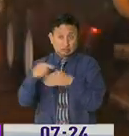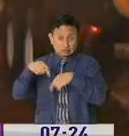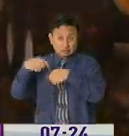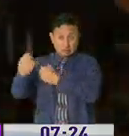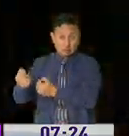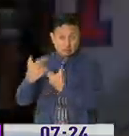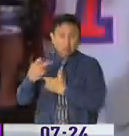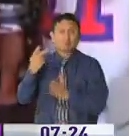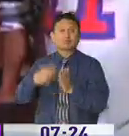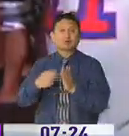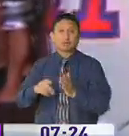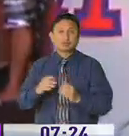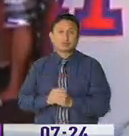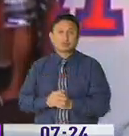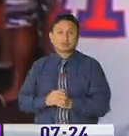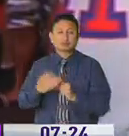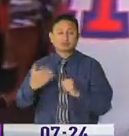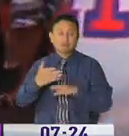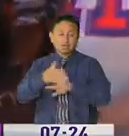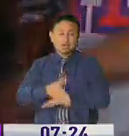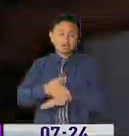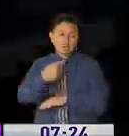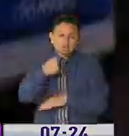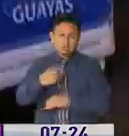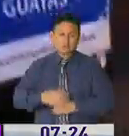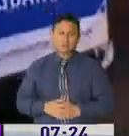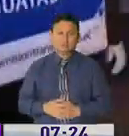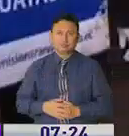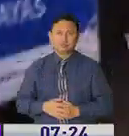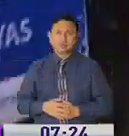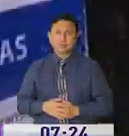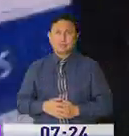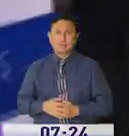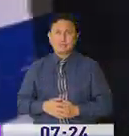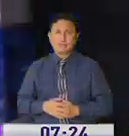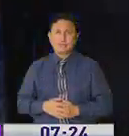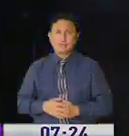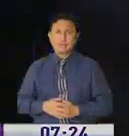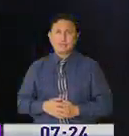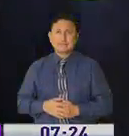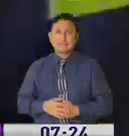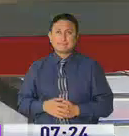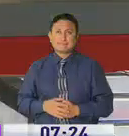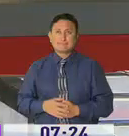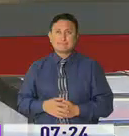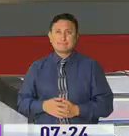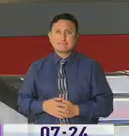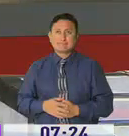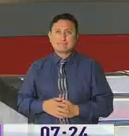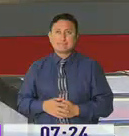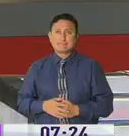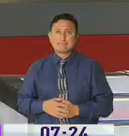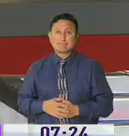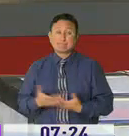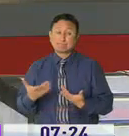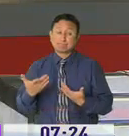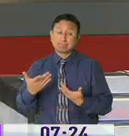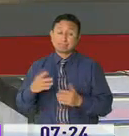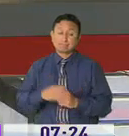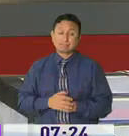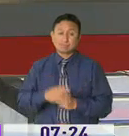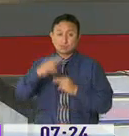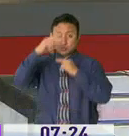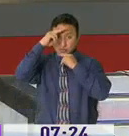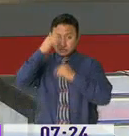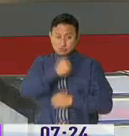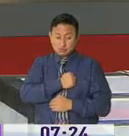en las próximas horas se manifestaría. Informó Julio César Saona. Y noticias lamentables, un hombre fue asesinado en la isla